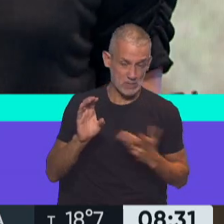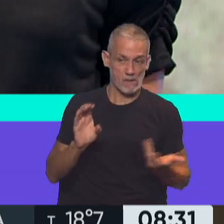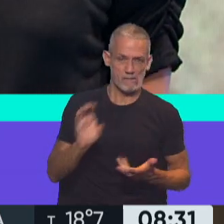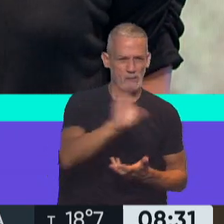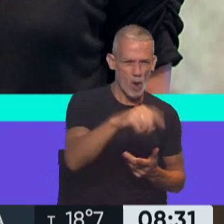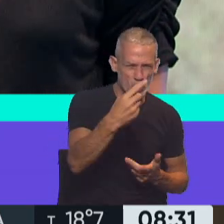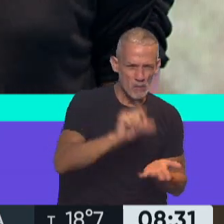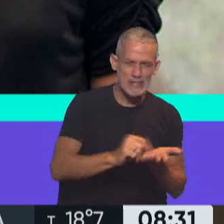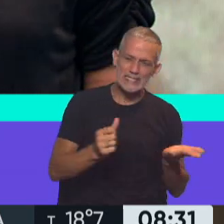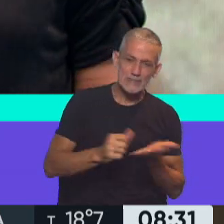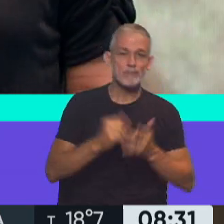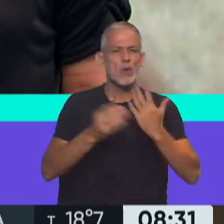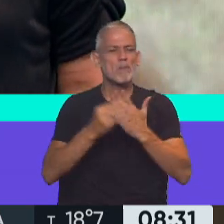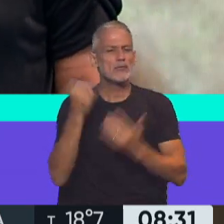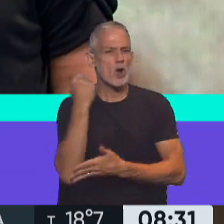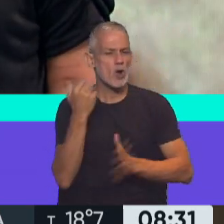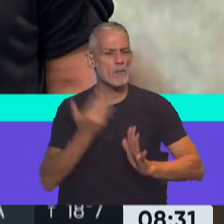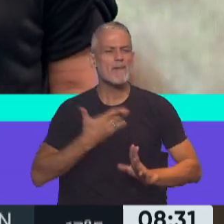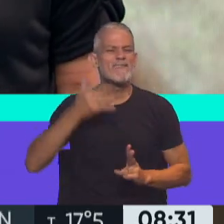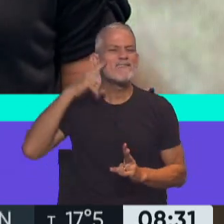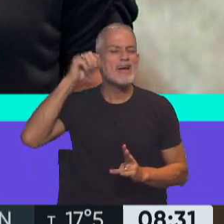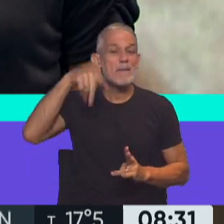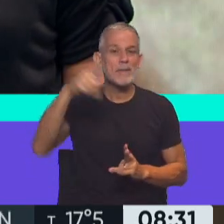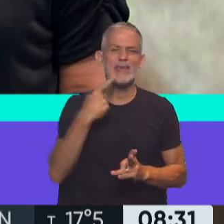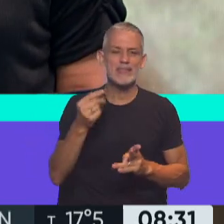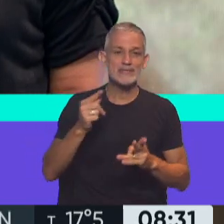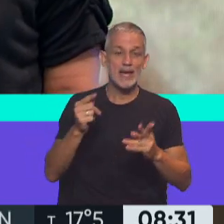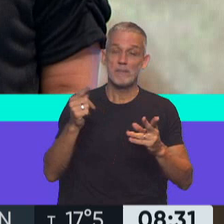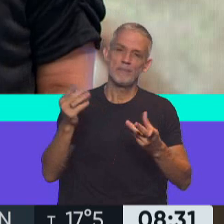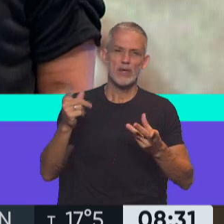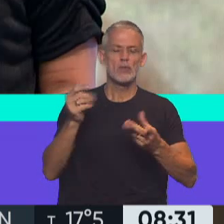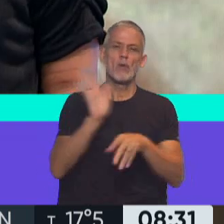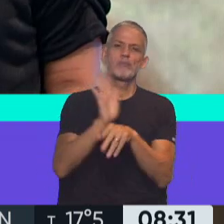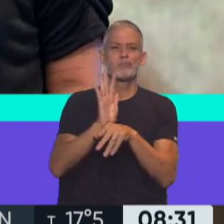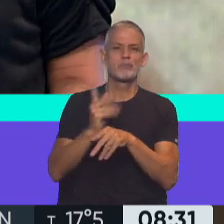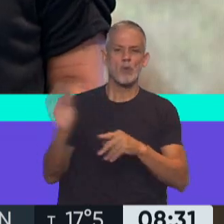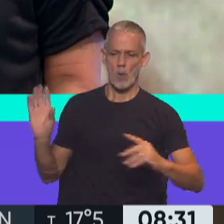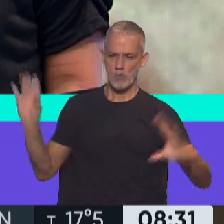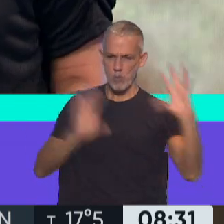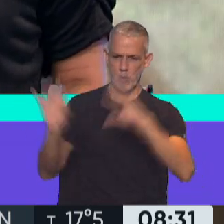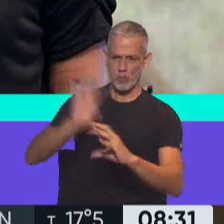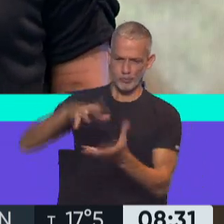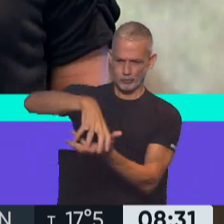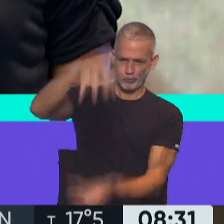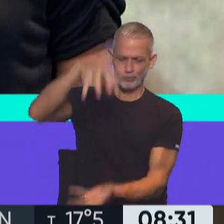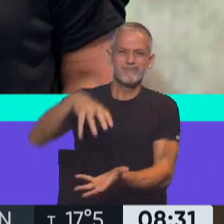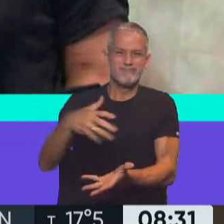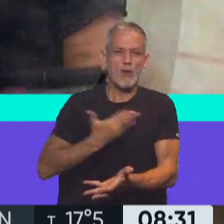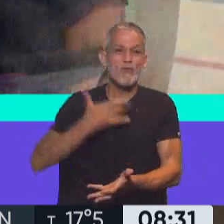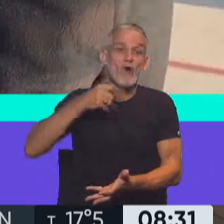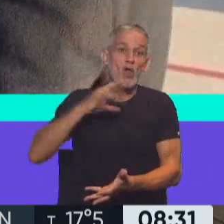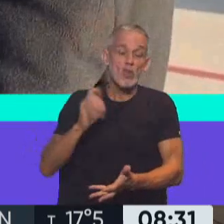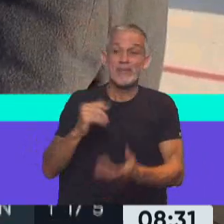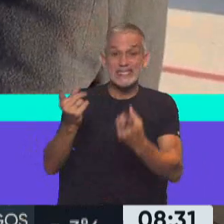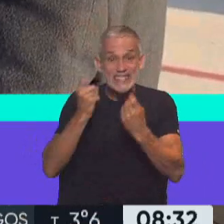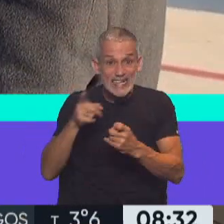primero le pidió al fmi por qué no hacemos un fondo se va a llamar algo así como fondo de resiliencia porque no hacemos un fondo del que él